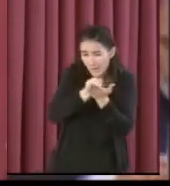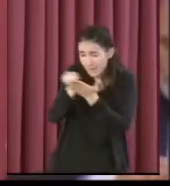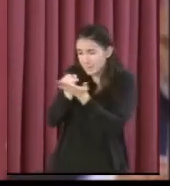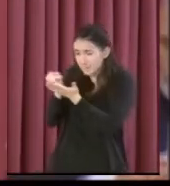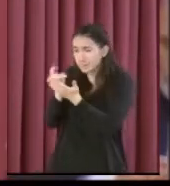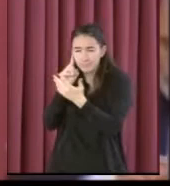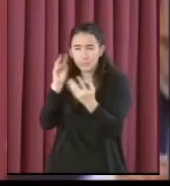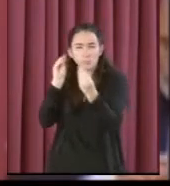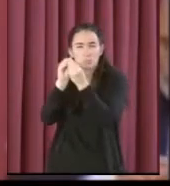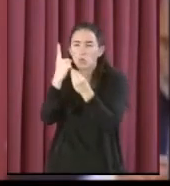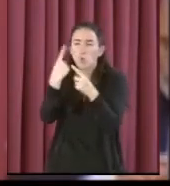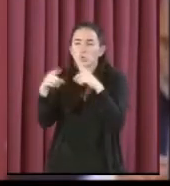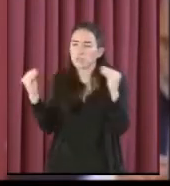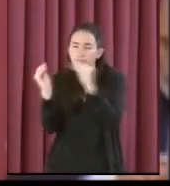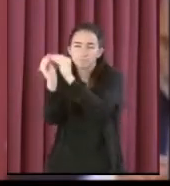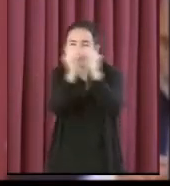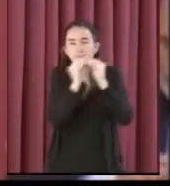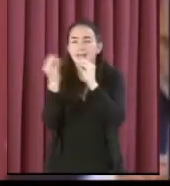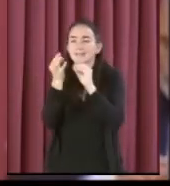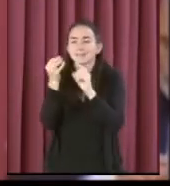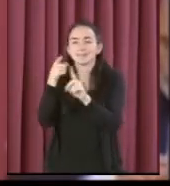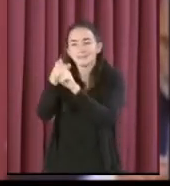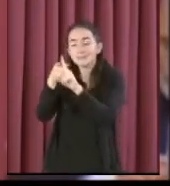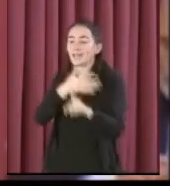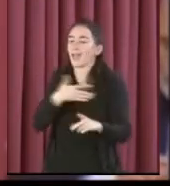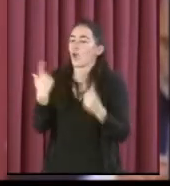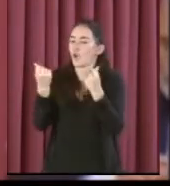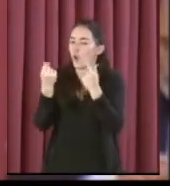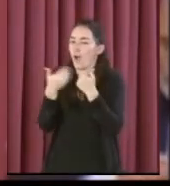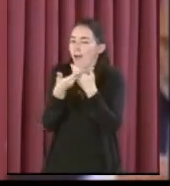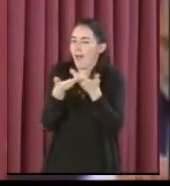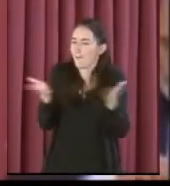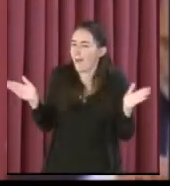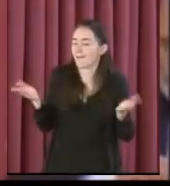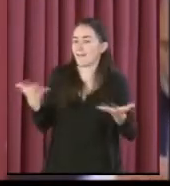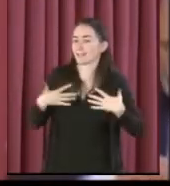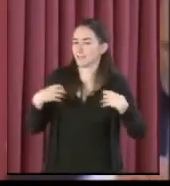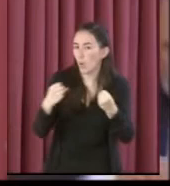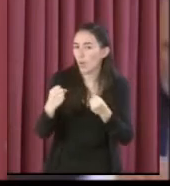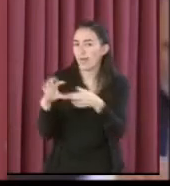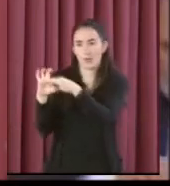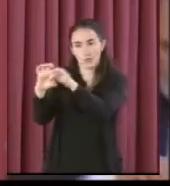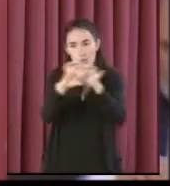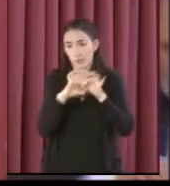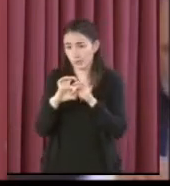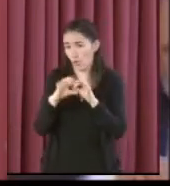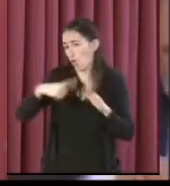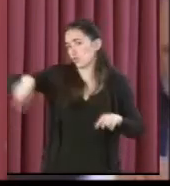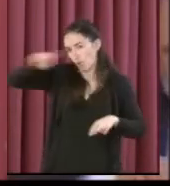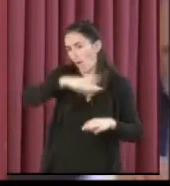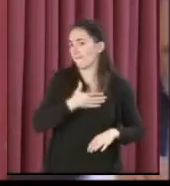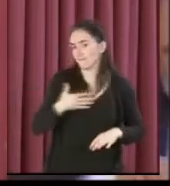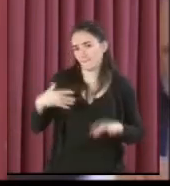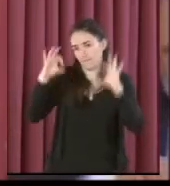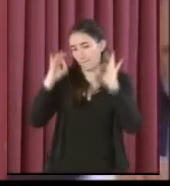que contribuyen a desarrollar ese Logroño cohesionado, amable y saludable, que todos, sin excepción, queremos. Un